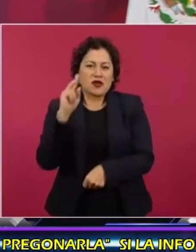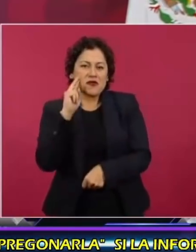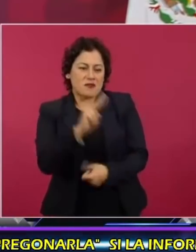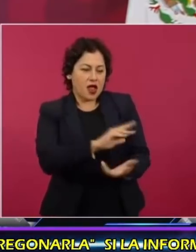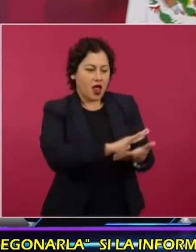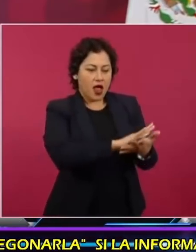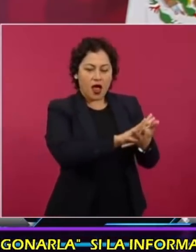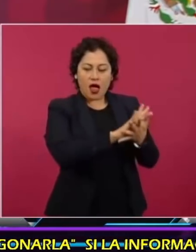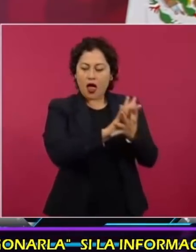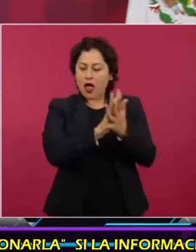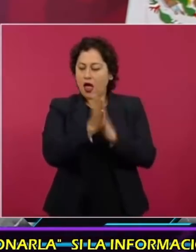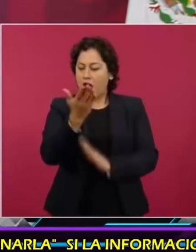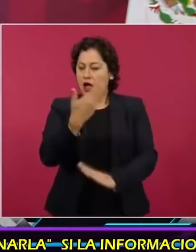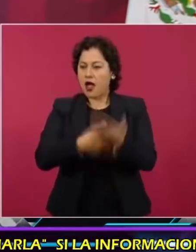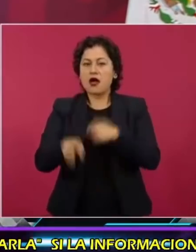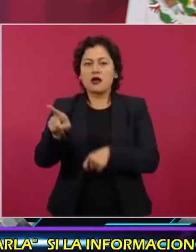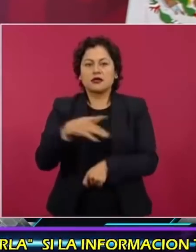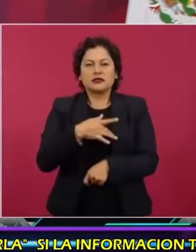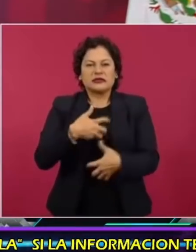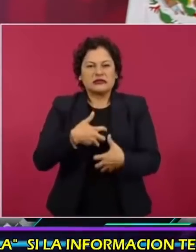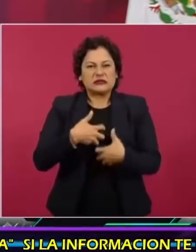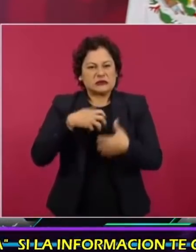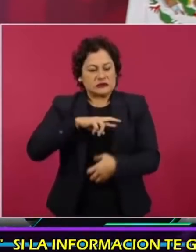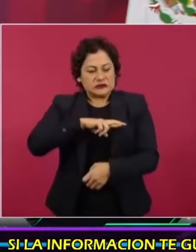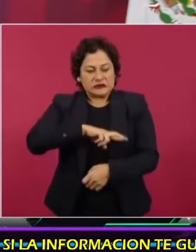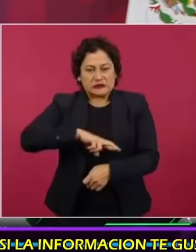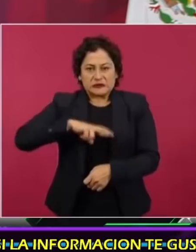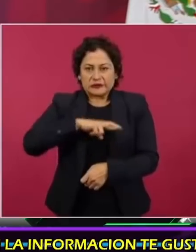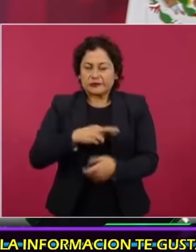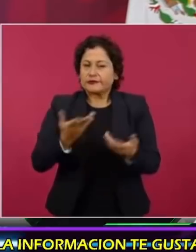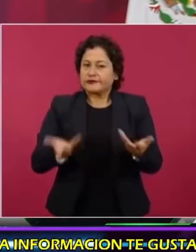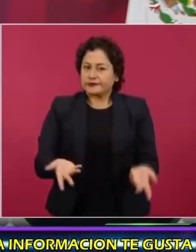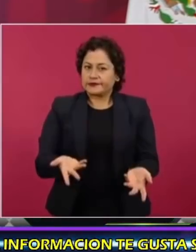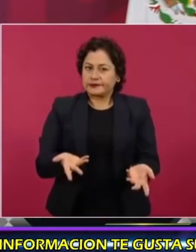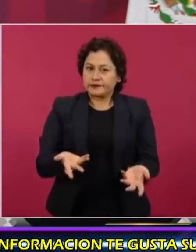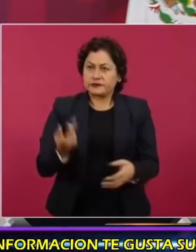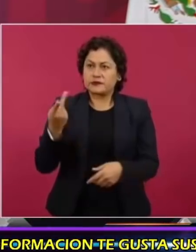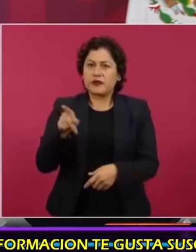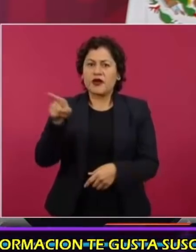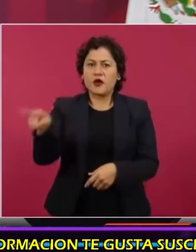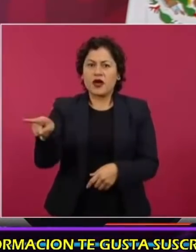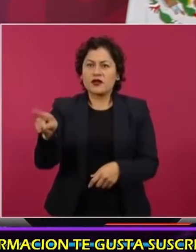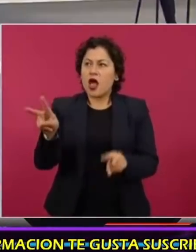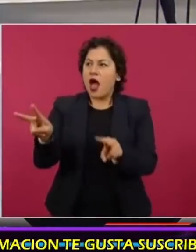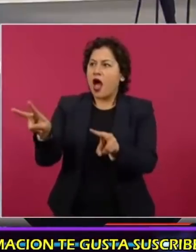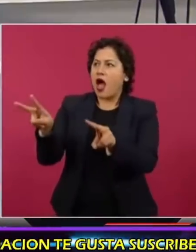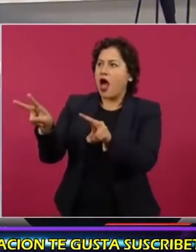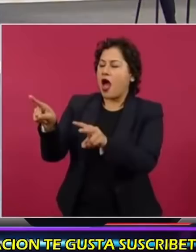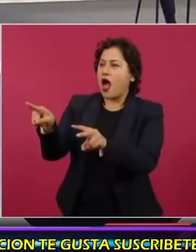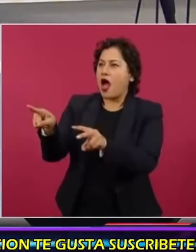que aceptan todo en contra nuestra.